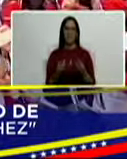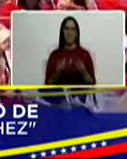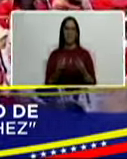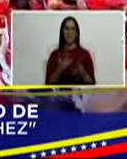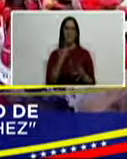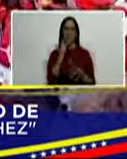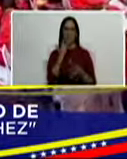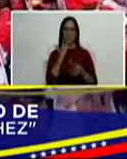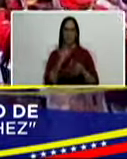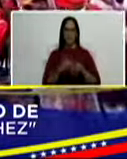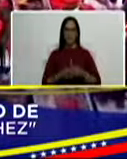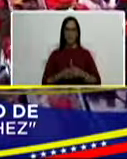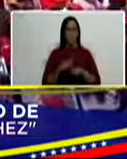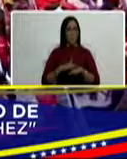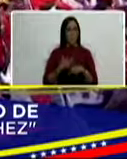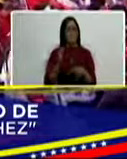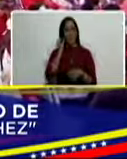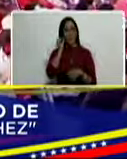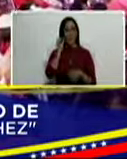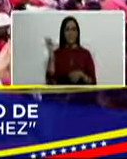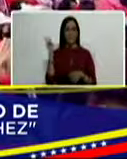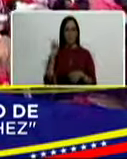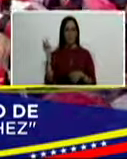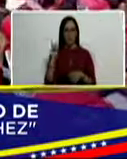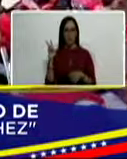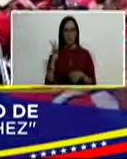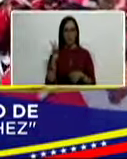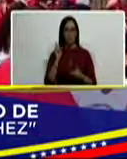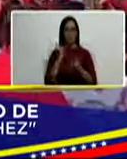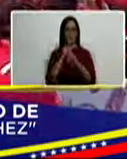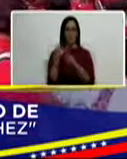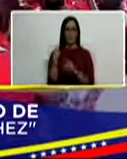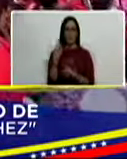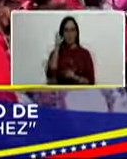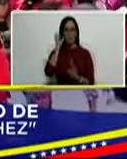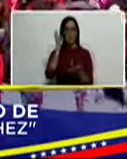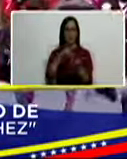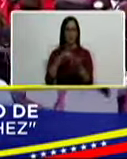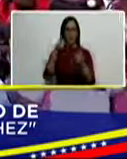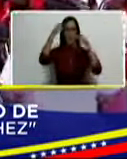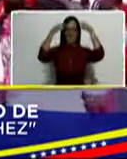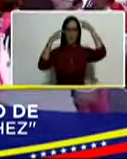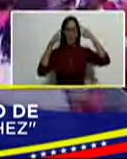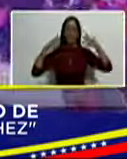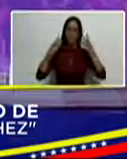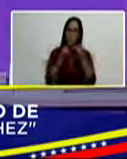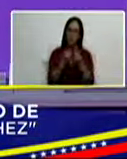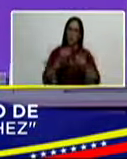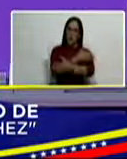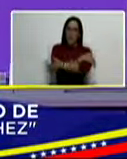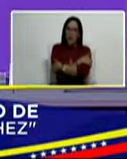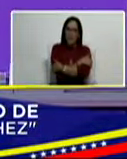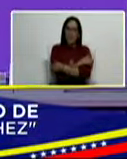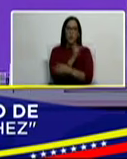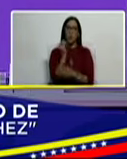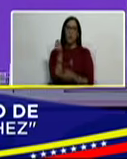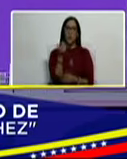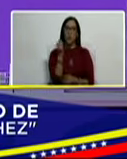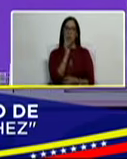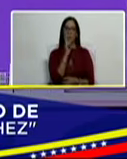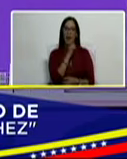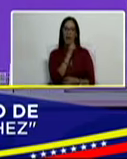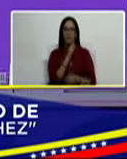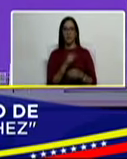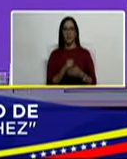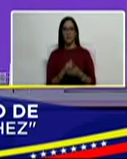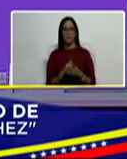valentía? Porque la mujer venezolana, desde el primer día que apareció Hugo Chávez, lo acompañó, lo abrazó como madre